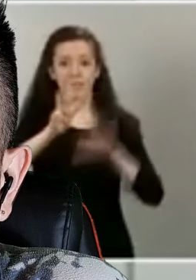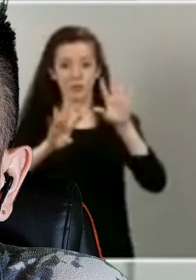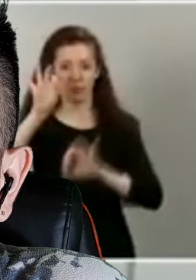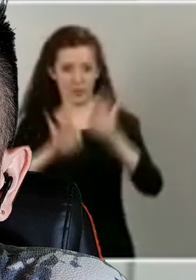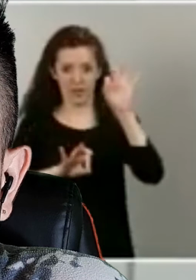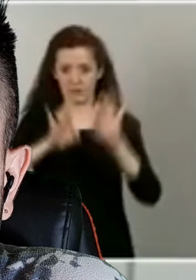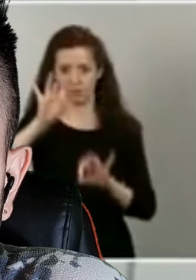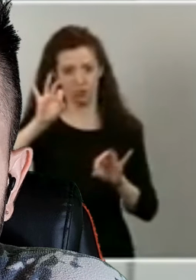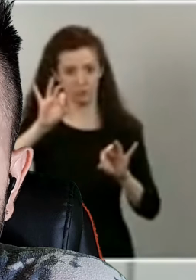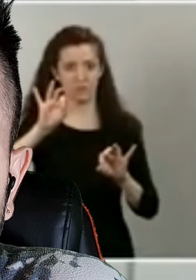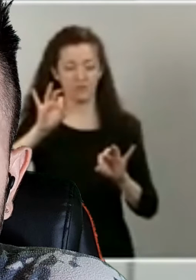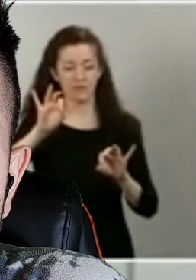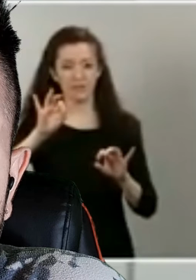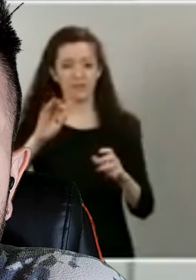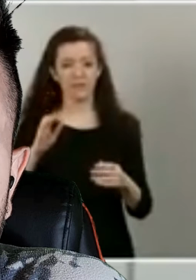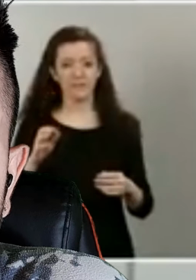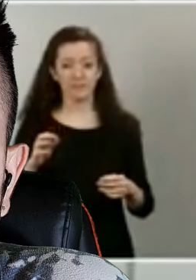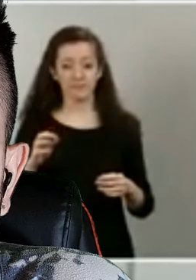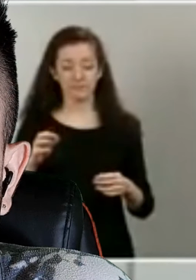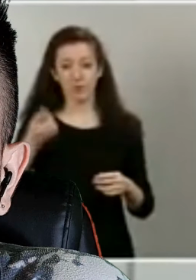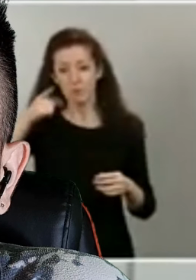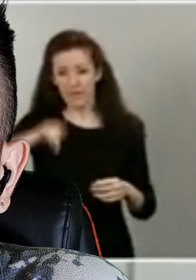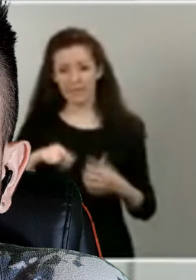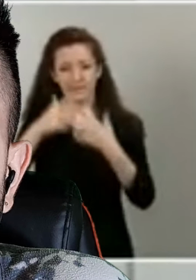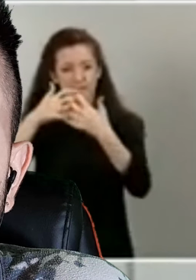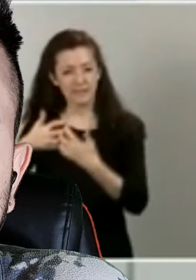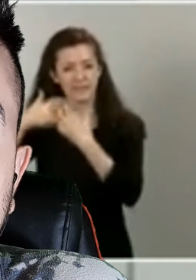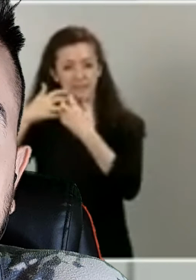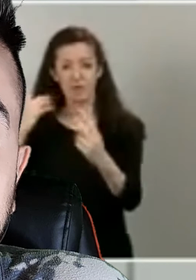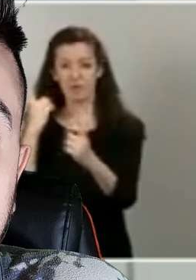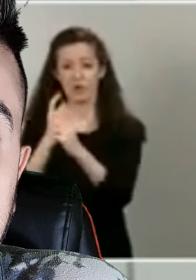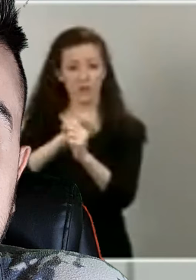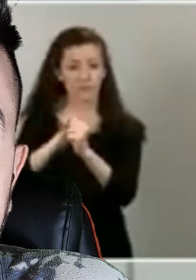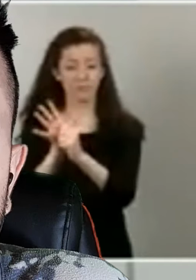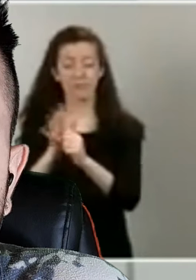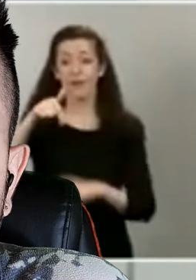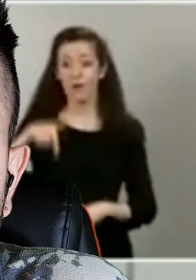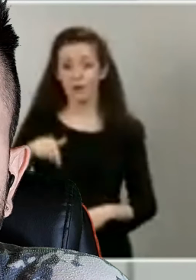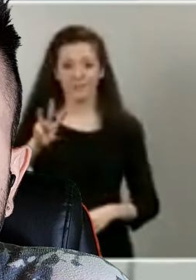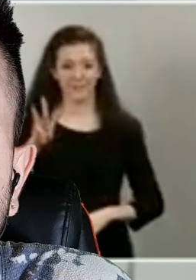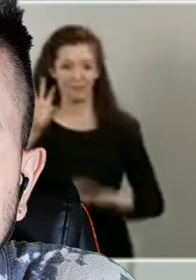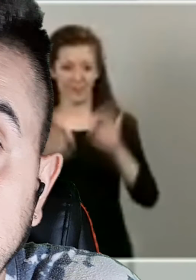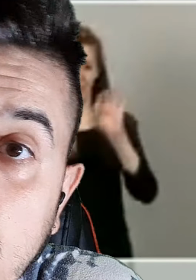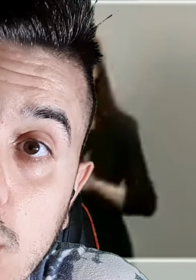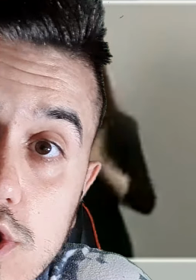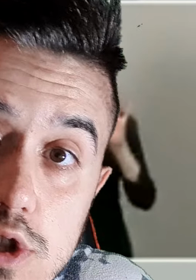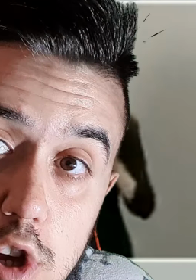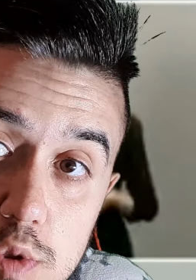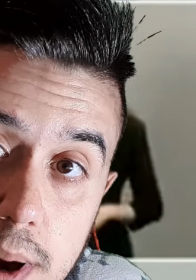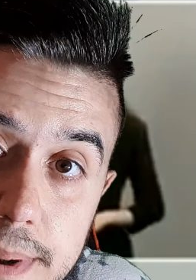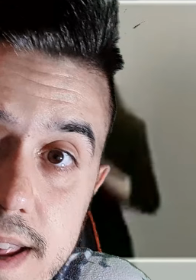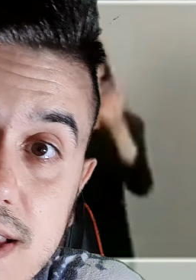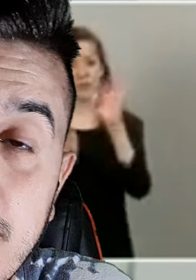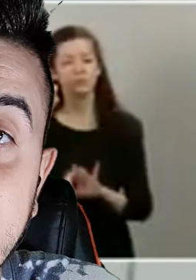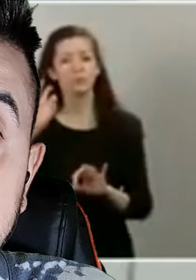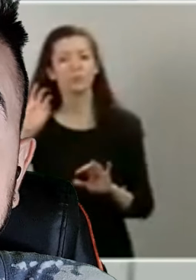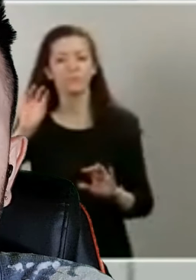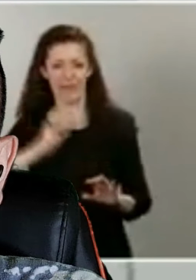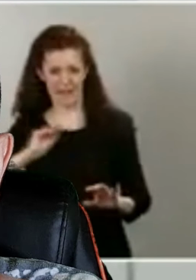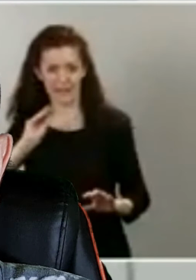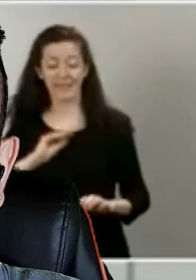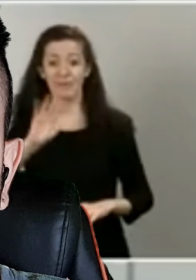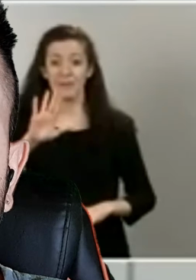vez que llamé me dijeron que a partir del día 8 podía llamar el día 8 preparo todos los papeles que